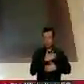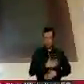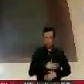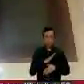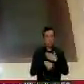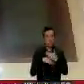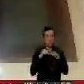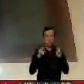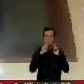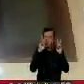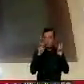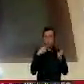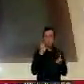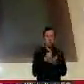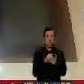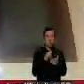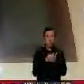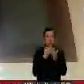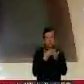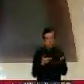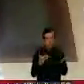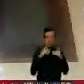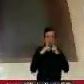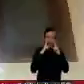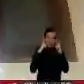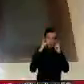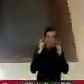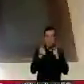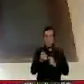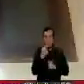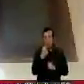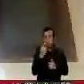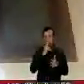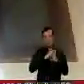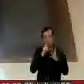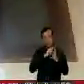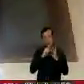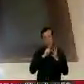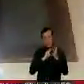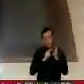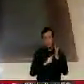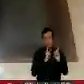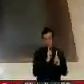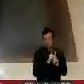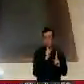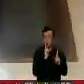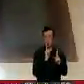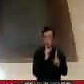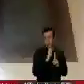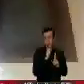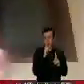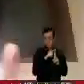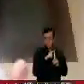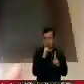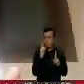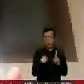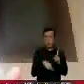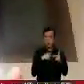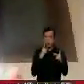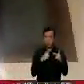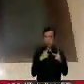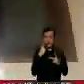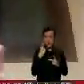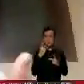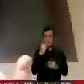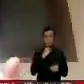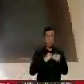todo este tema, compra de equipamientos, de mascarillas, de medicamentos, etcétera. Esa es la una parte. La otra parte que va para garantizar